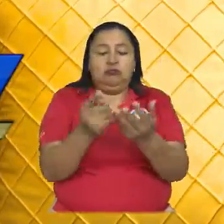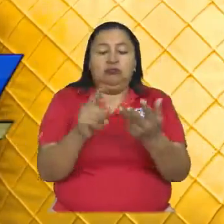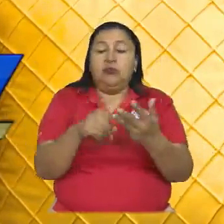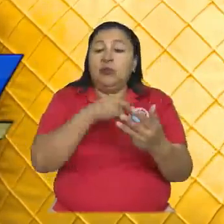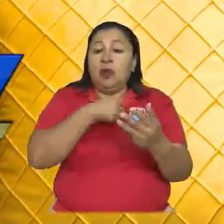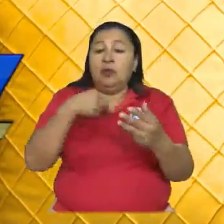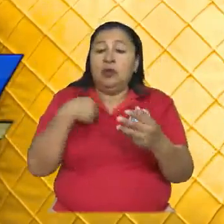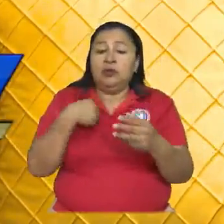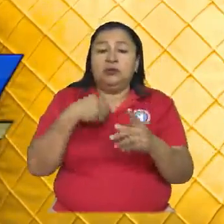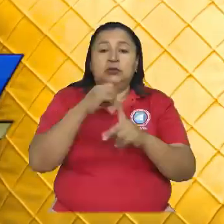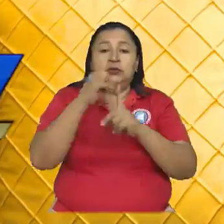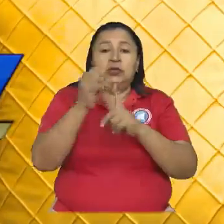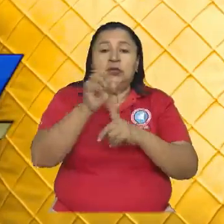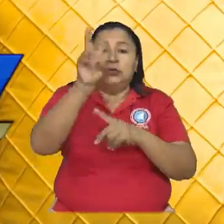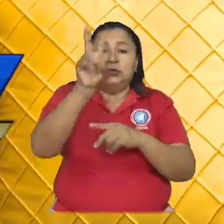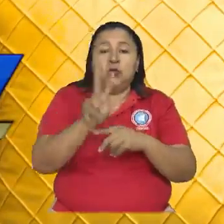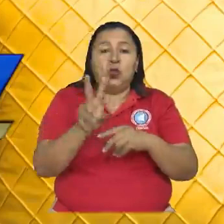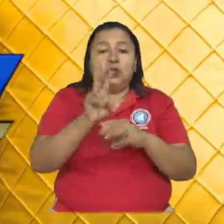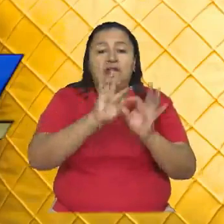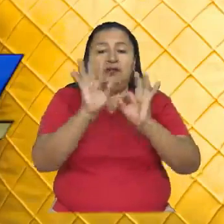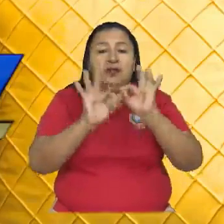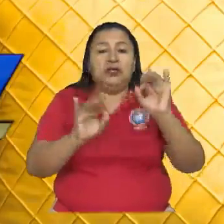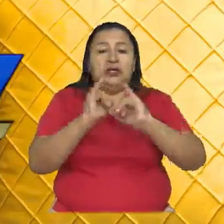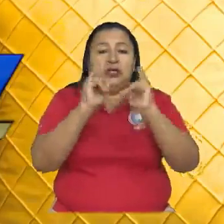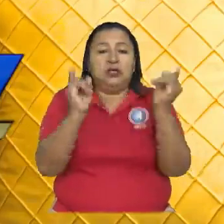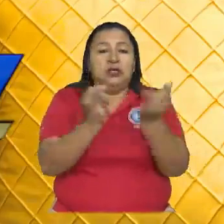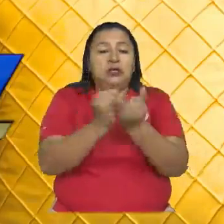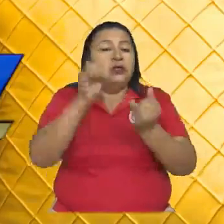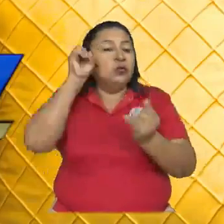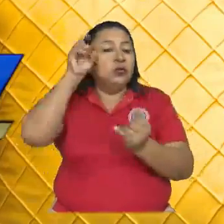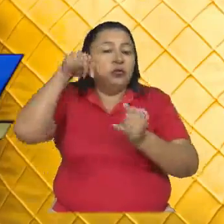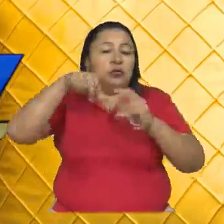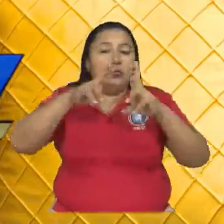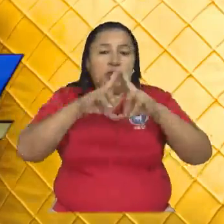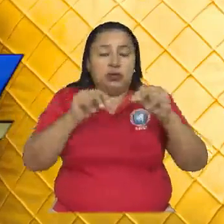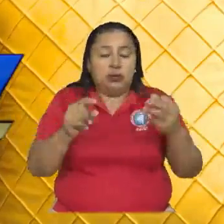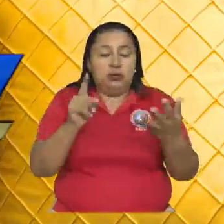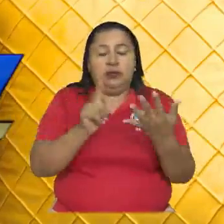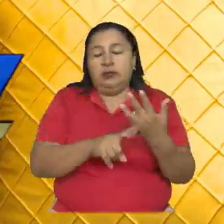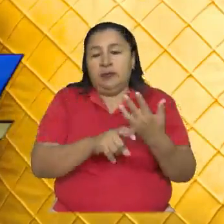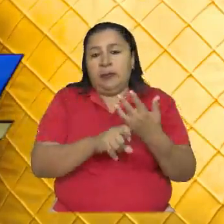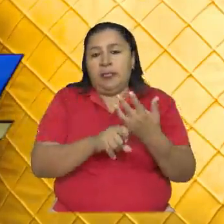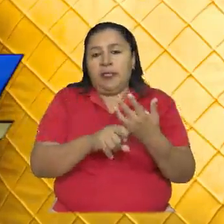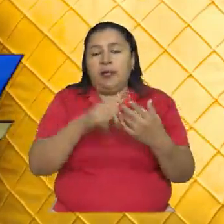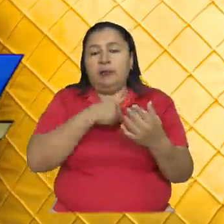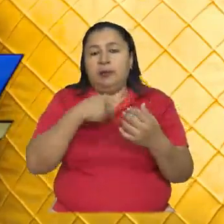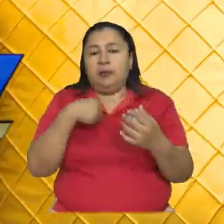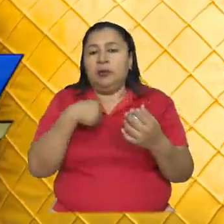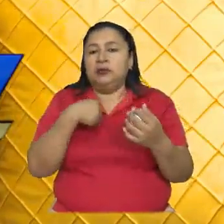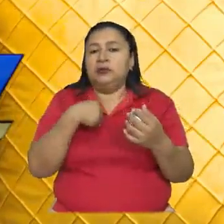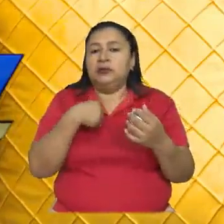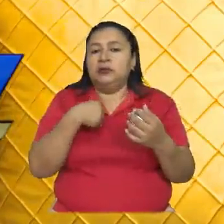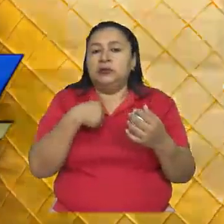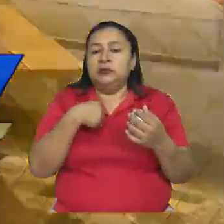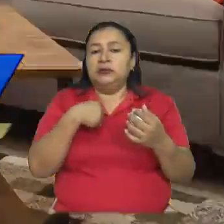Organizaremos la segunda edición de la Feria Internacional de Turismo de Nicaragua. Okay. Estaremos